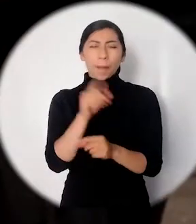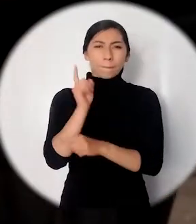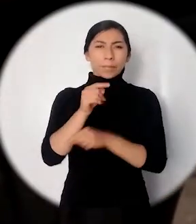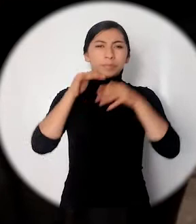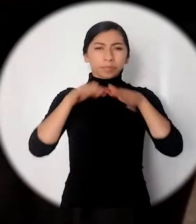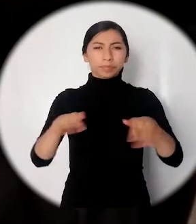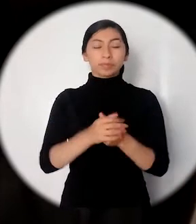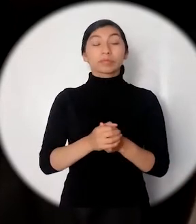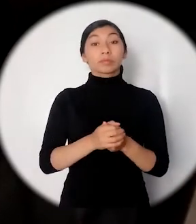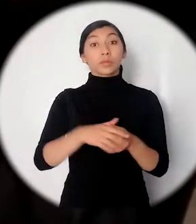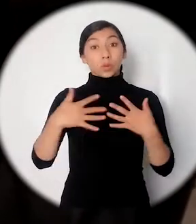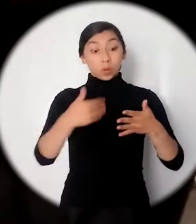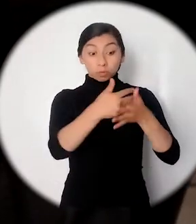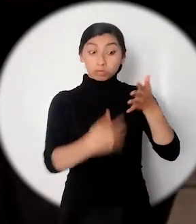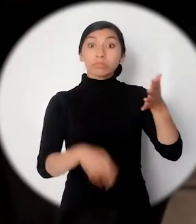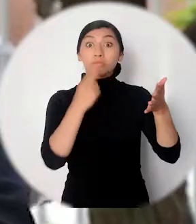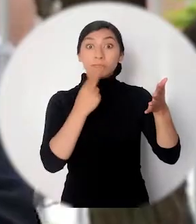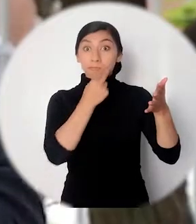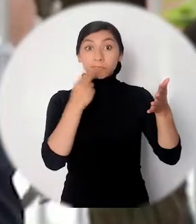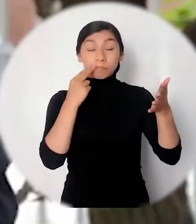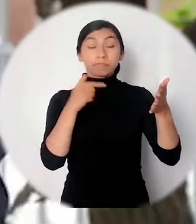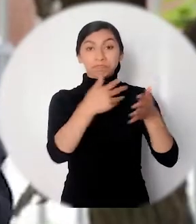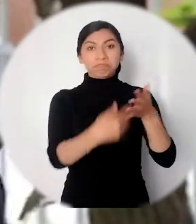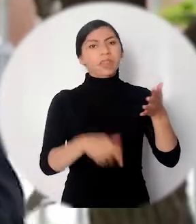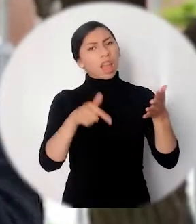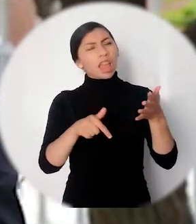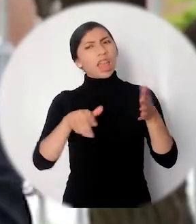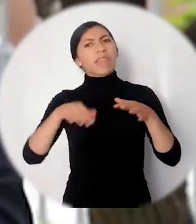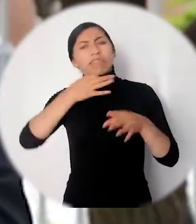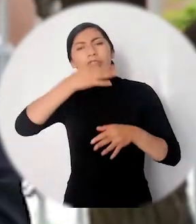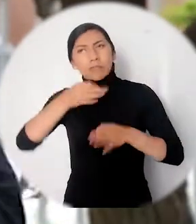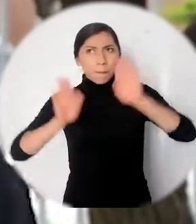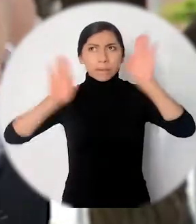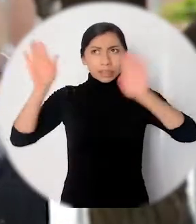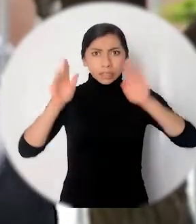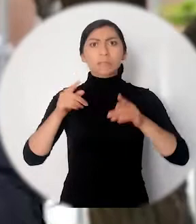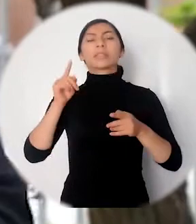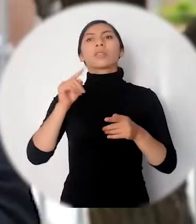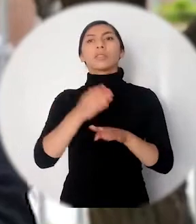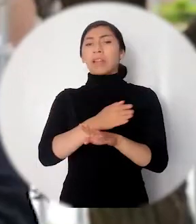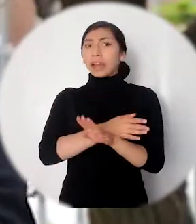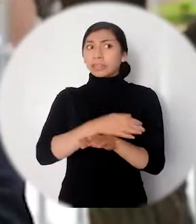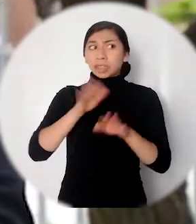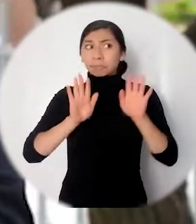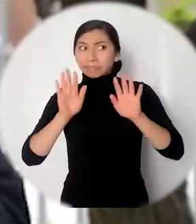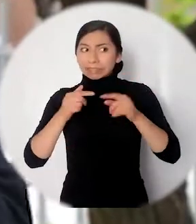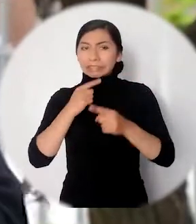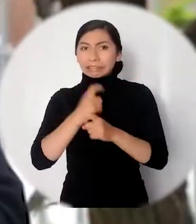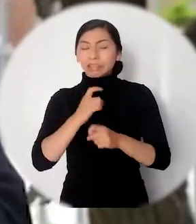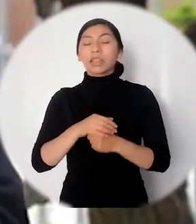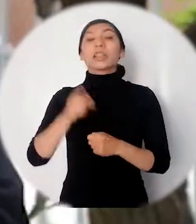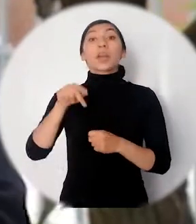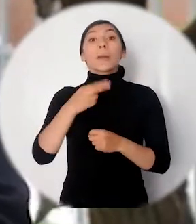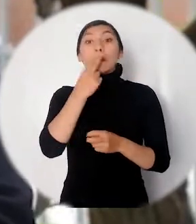compromisos que dejaron estos encuentros. Allí escuchamos sobre las garantías de participación, que no existían garantías de participación, el